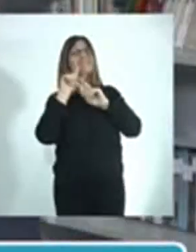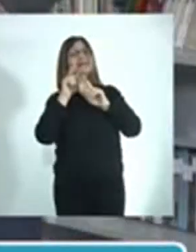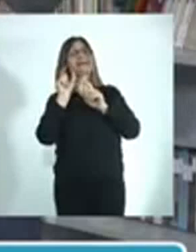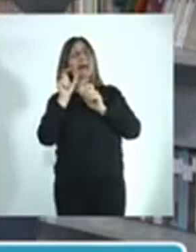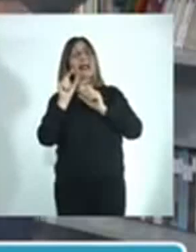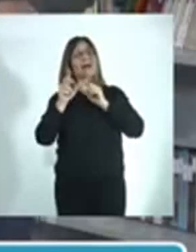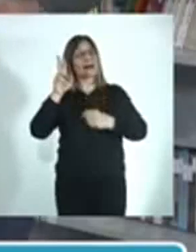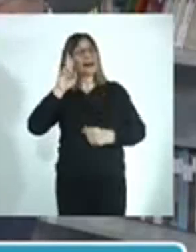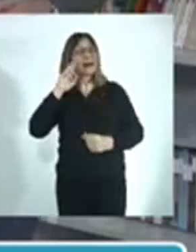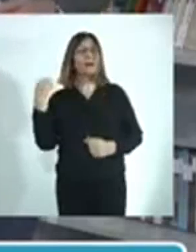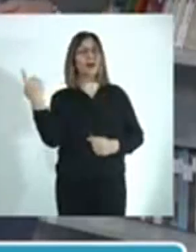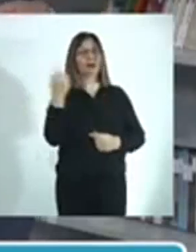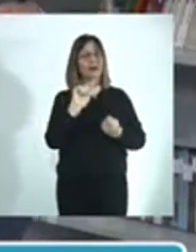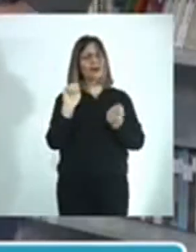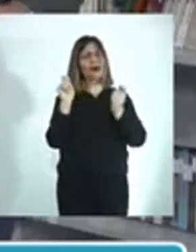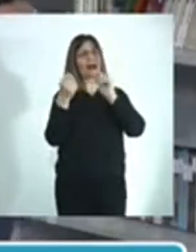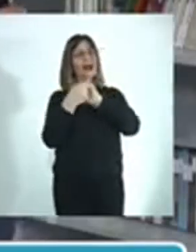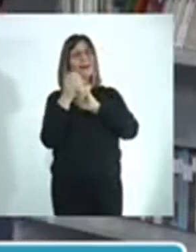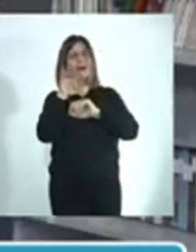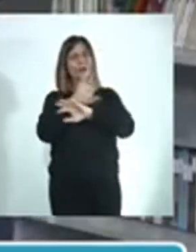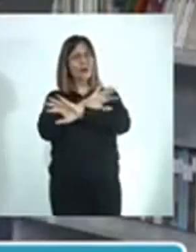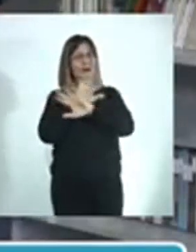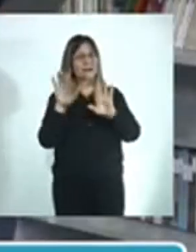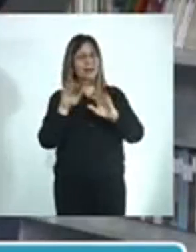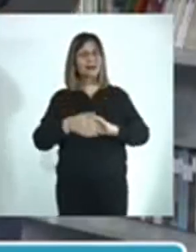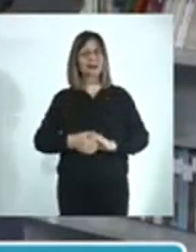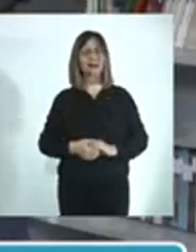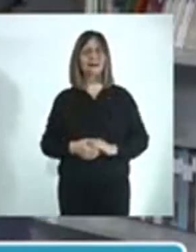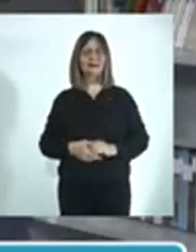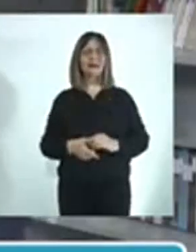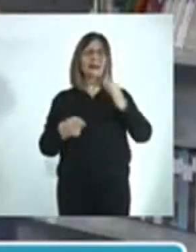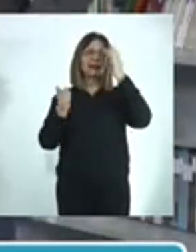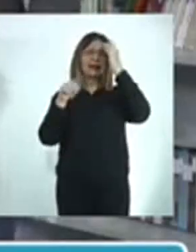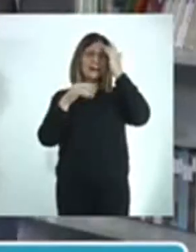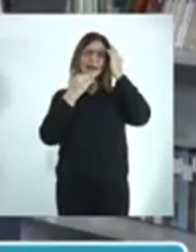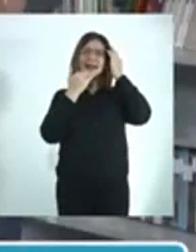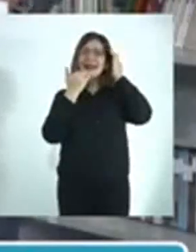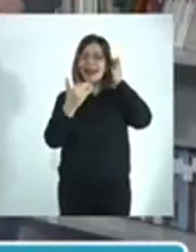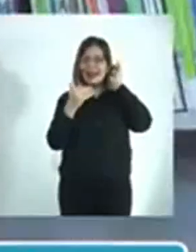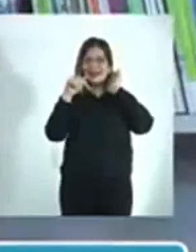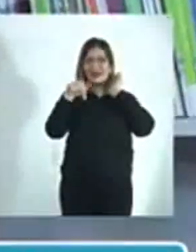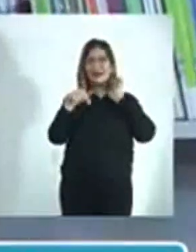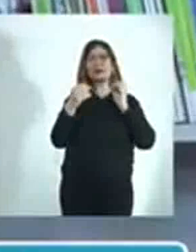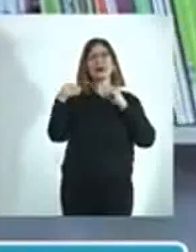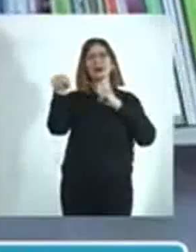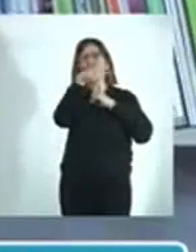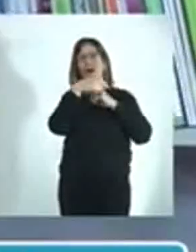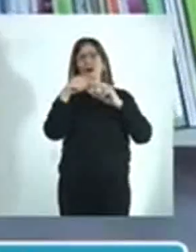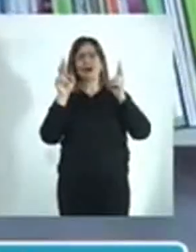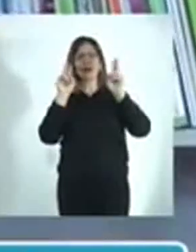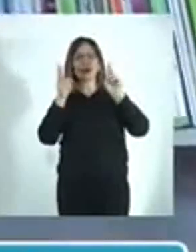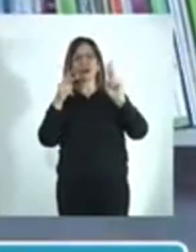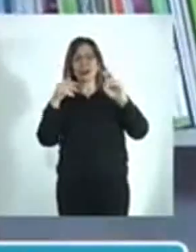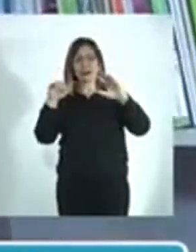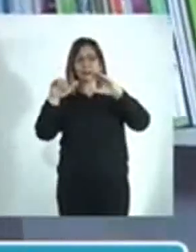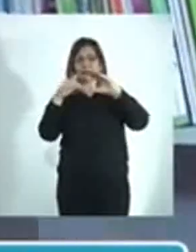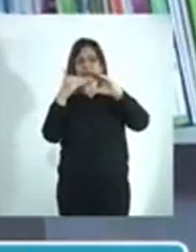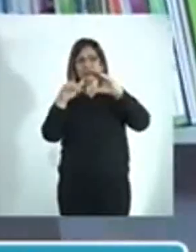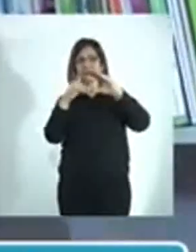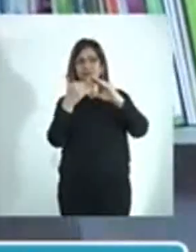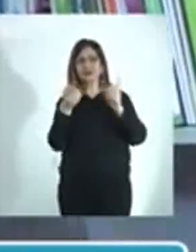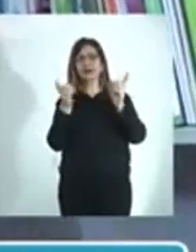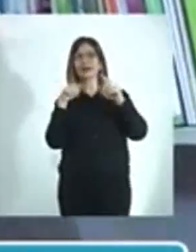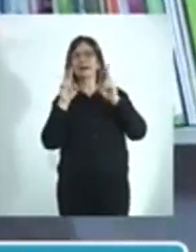Dios quiera que sea así, ¿eh? Bueno, atención, queremos agradecer, es impresionante la cantidad de docentes,